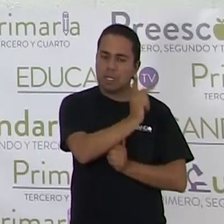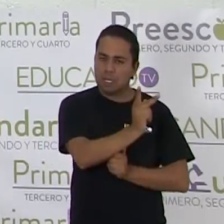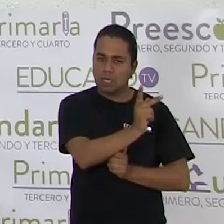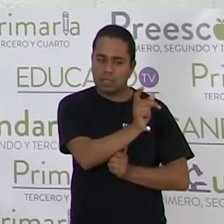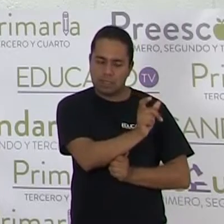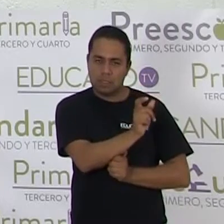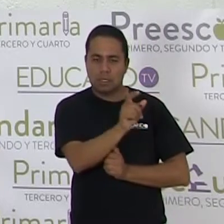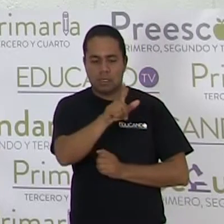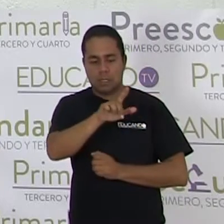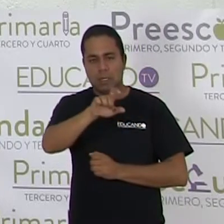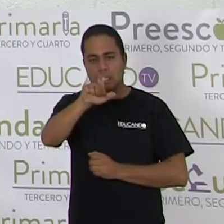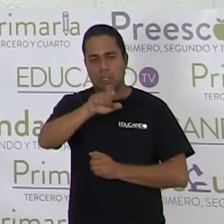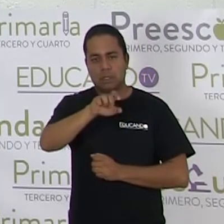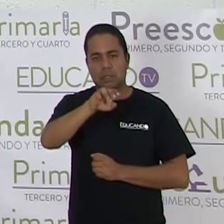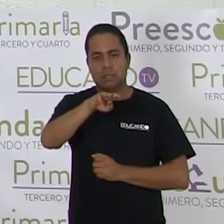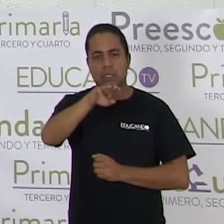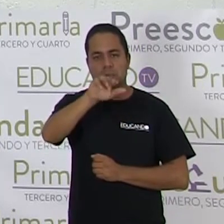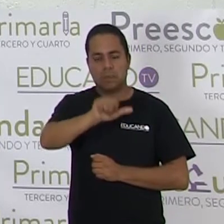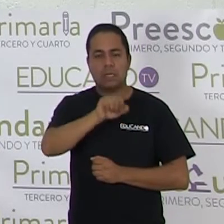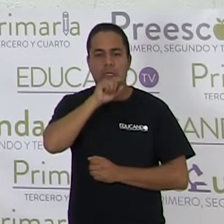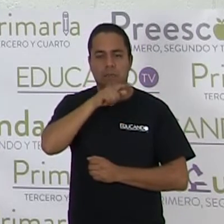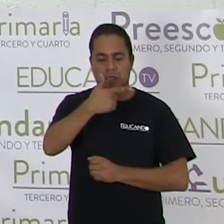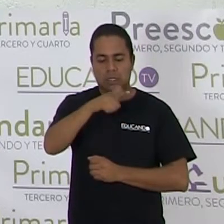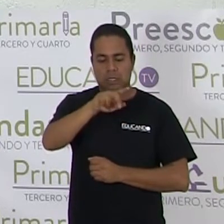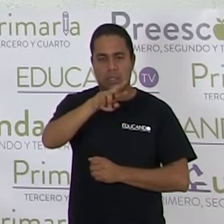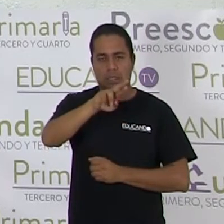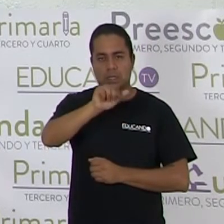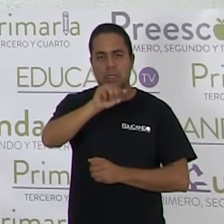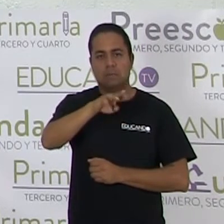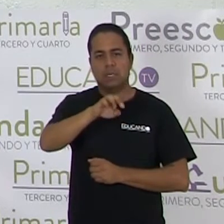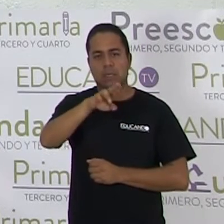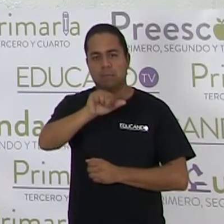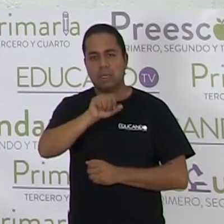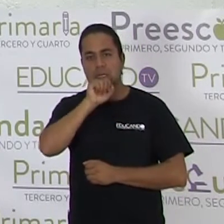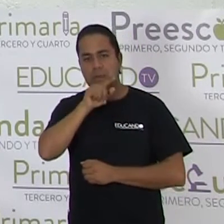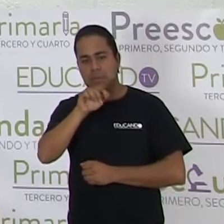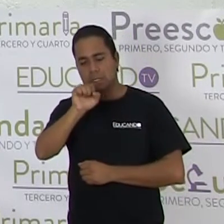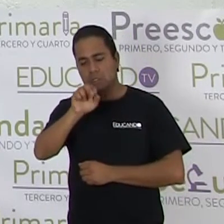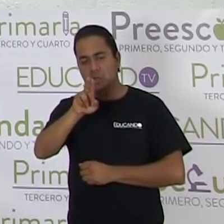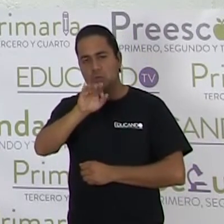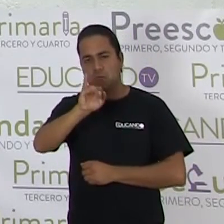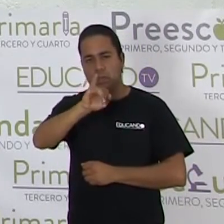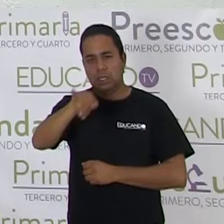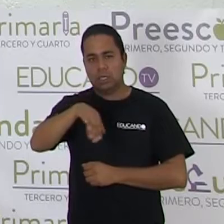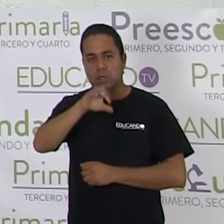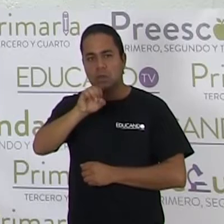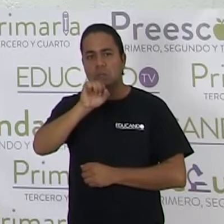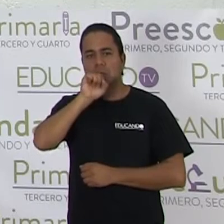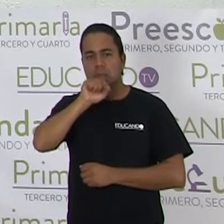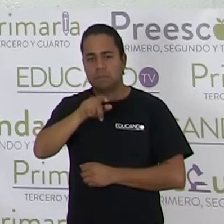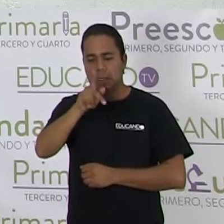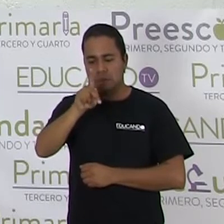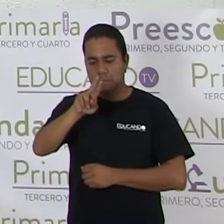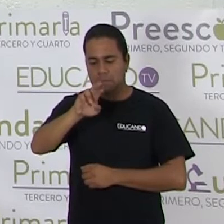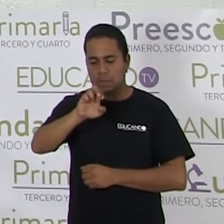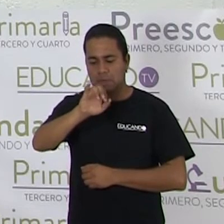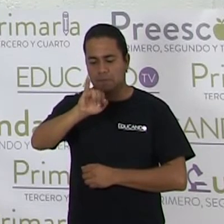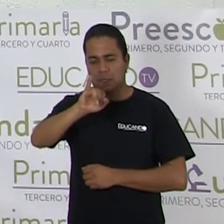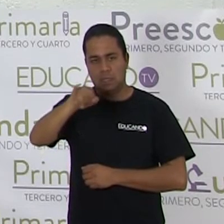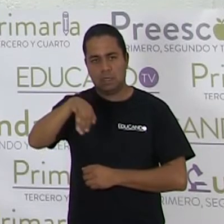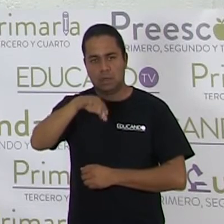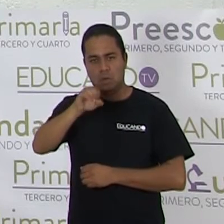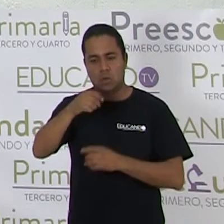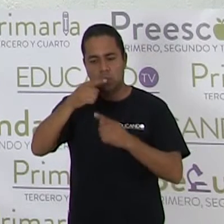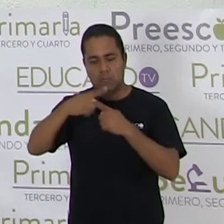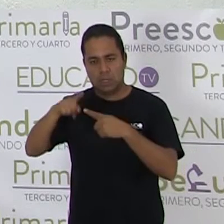es el lexema, lo que es el gramema, lo que son los sufijos, los prefijos y cuestiones gramaticales que te van a